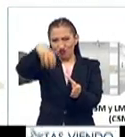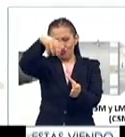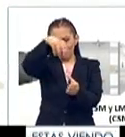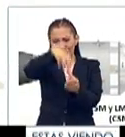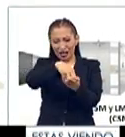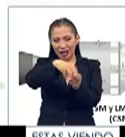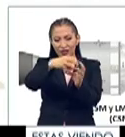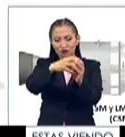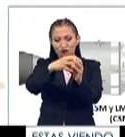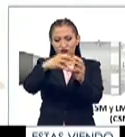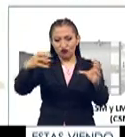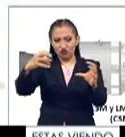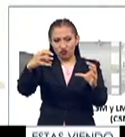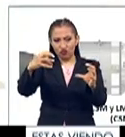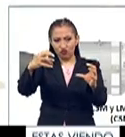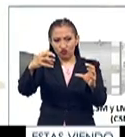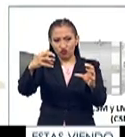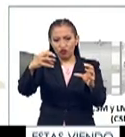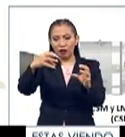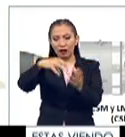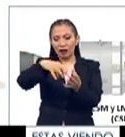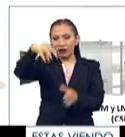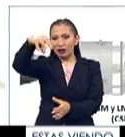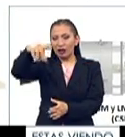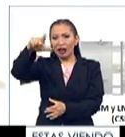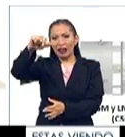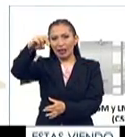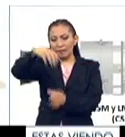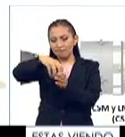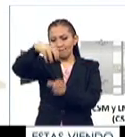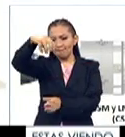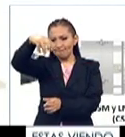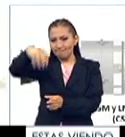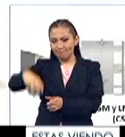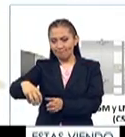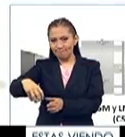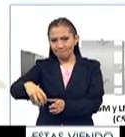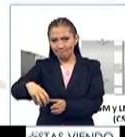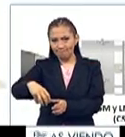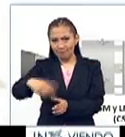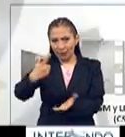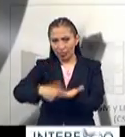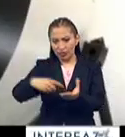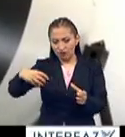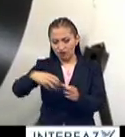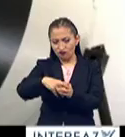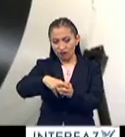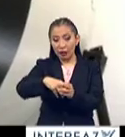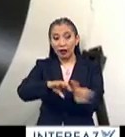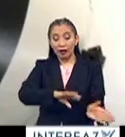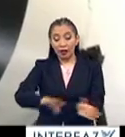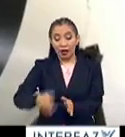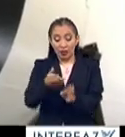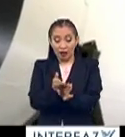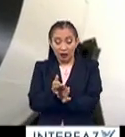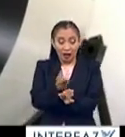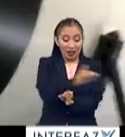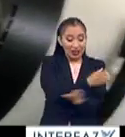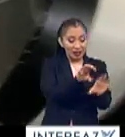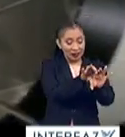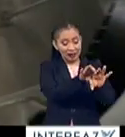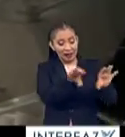se despegaba y sacaba el LEM de esa cavidad. El resto de